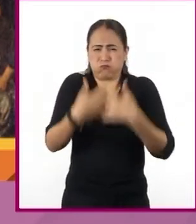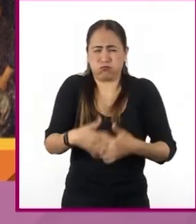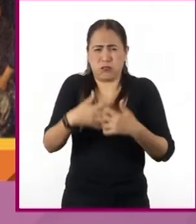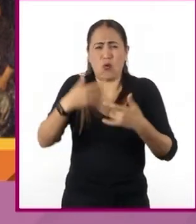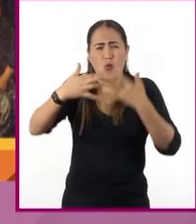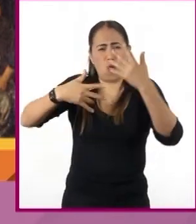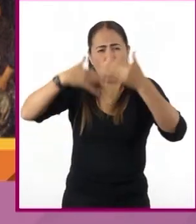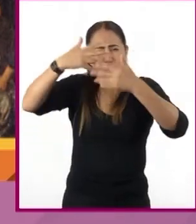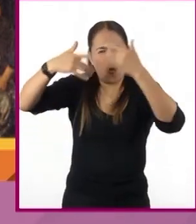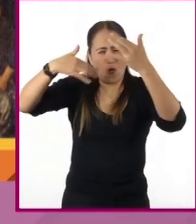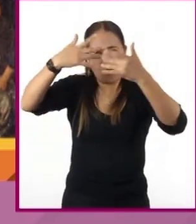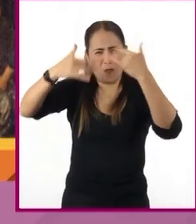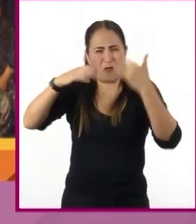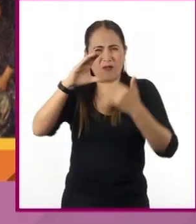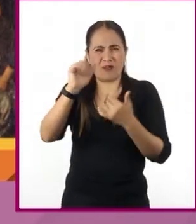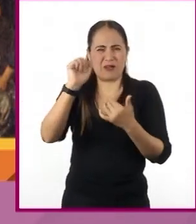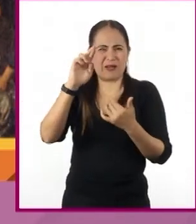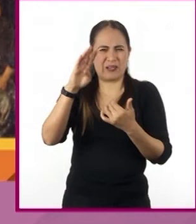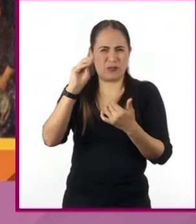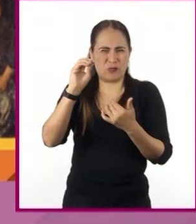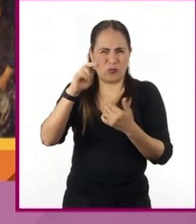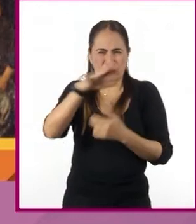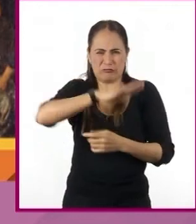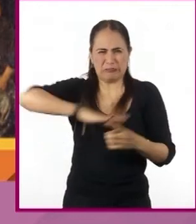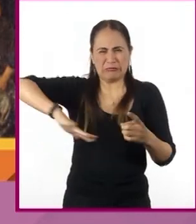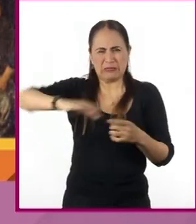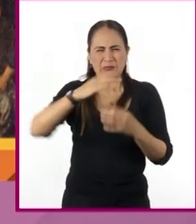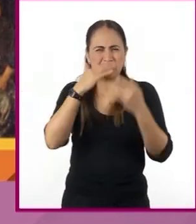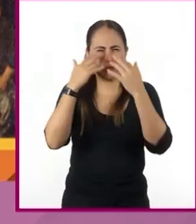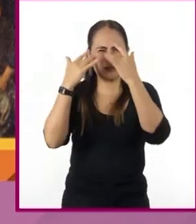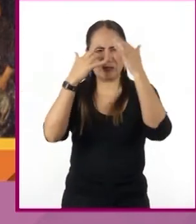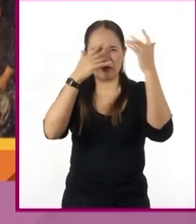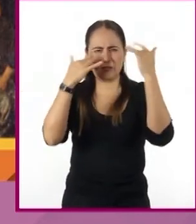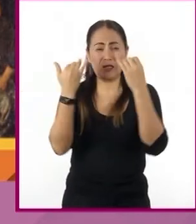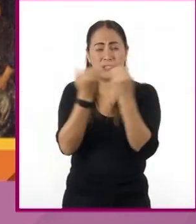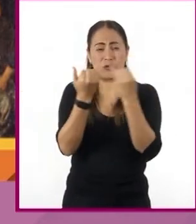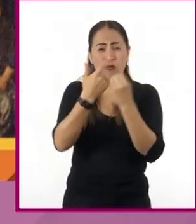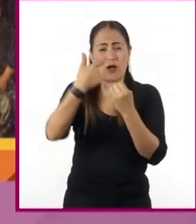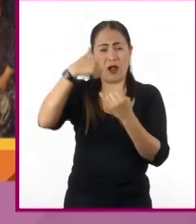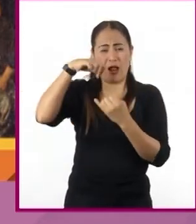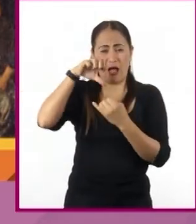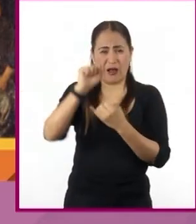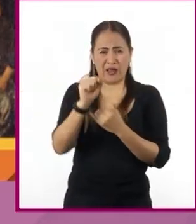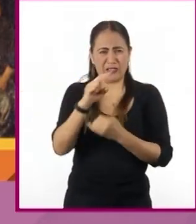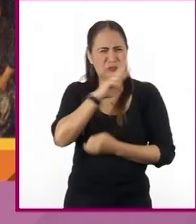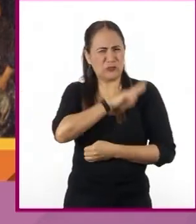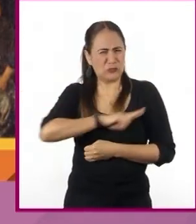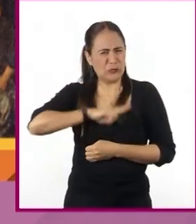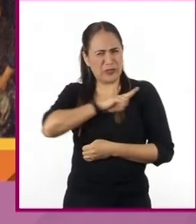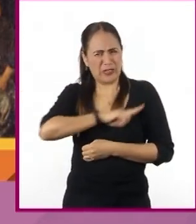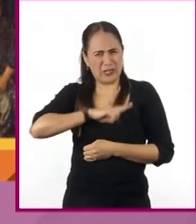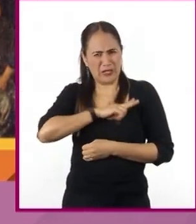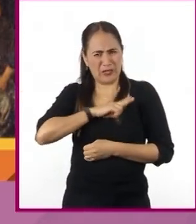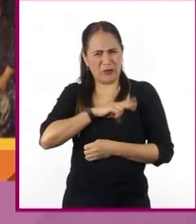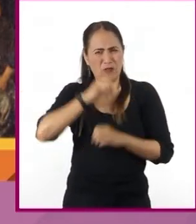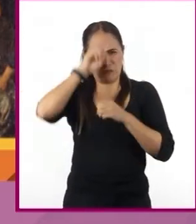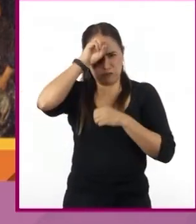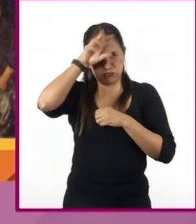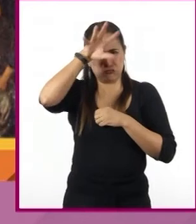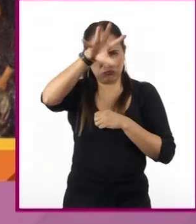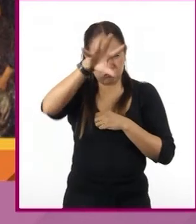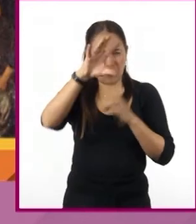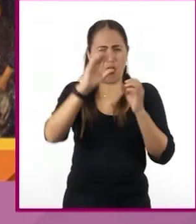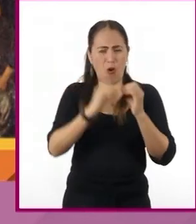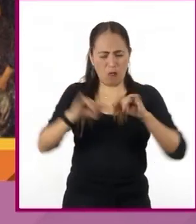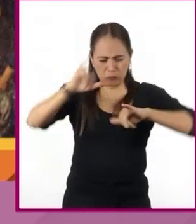del carbón lo inundaba todo, donde también flotaban los gases altamente tóxicos de las minas o de los químicos